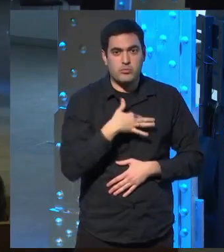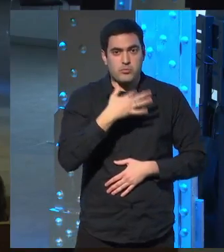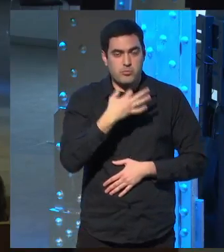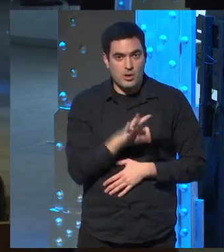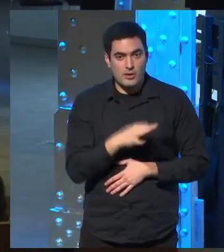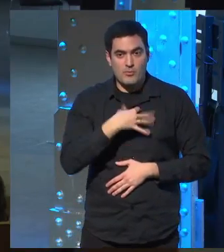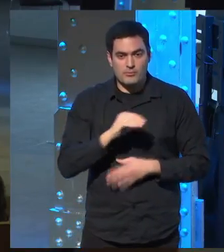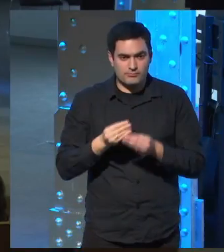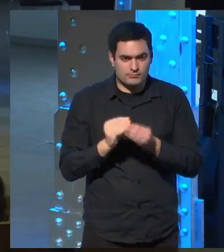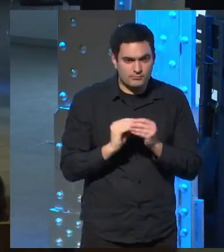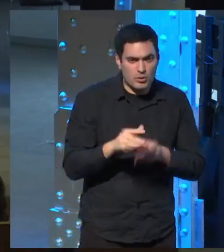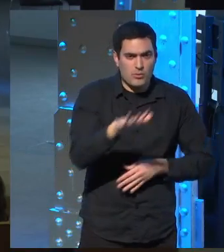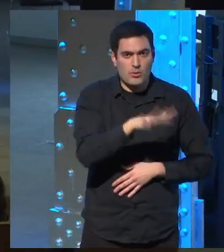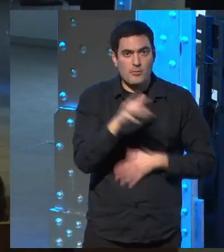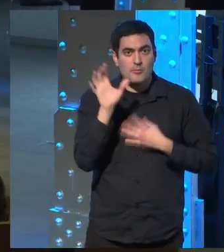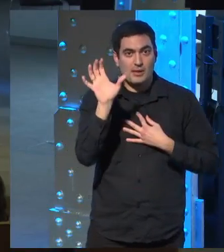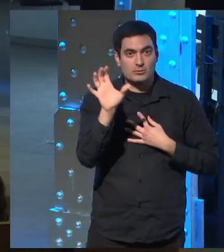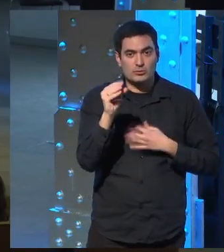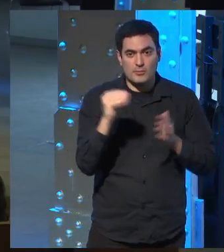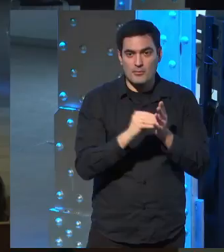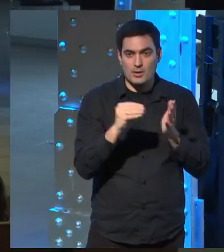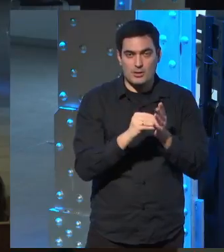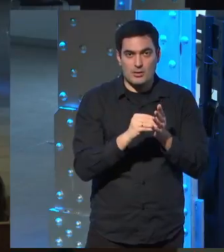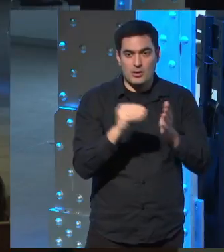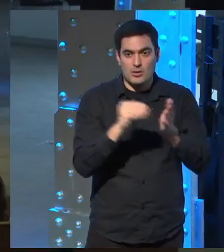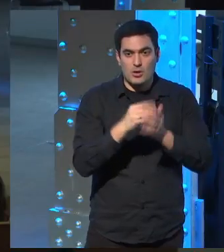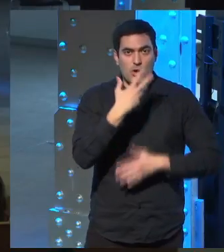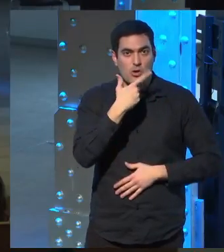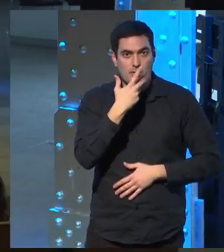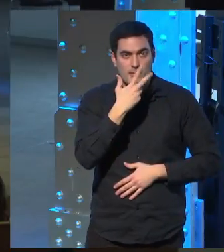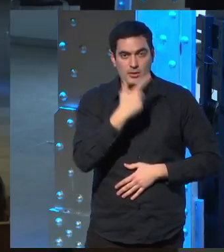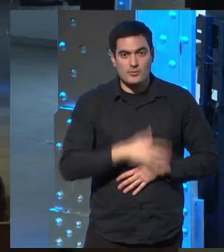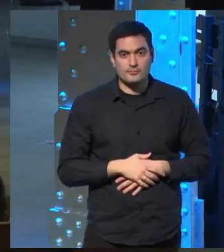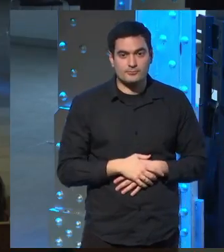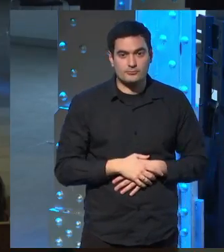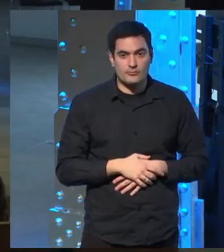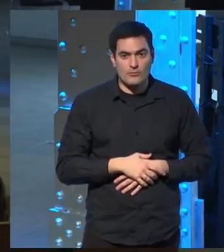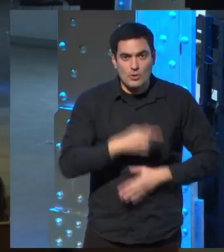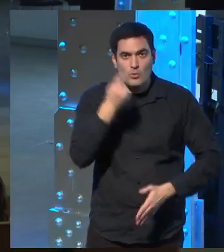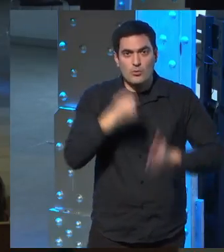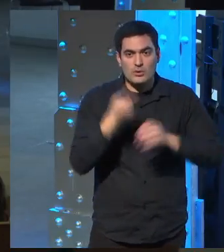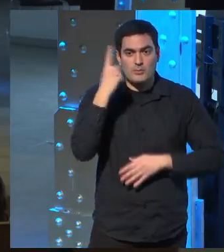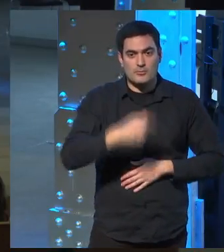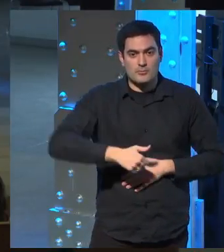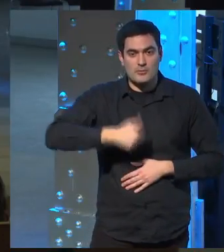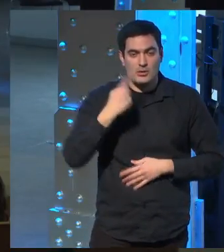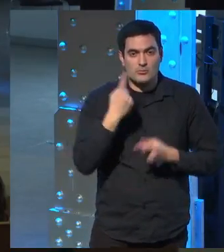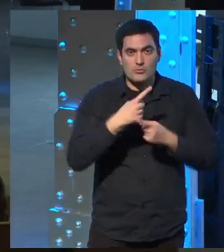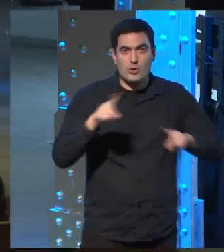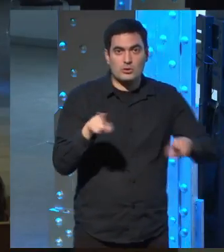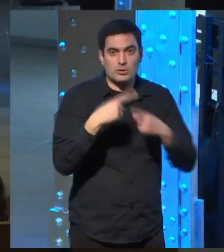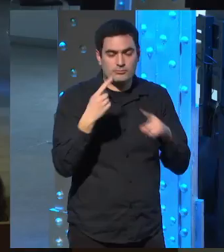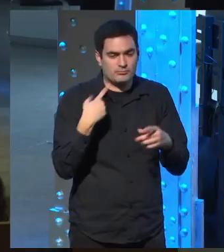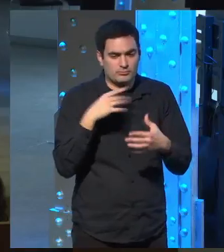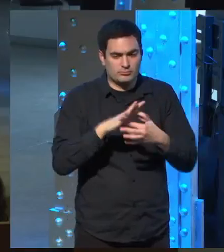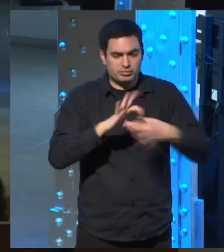podido desarrollarse en un país muchas veces tan hostil al conocimiento y más hostil todavía o más indiferente a la música.